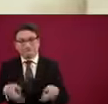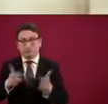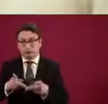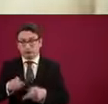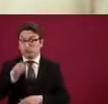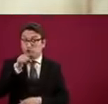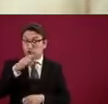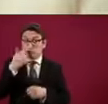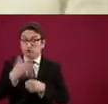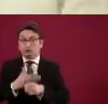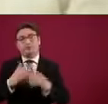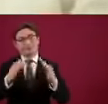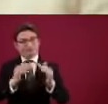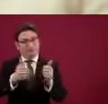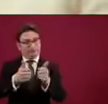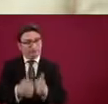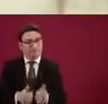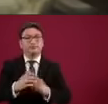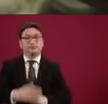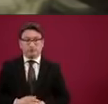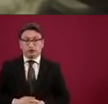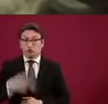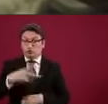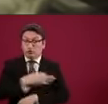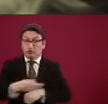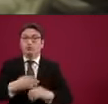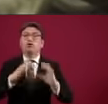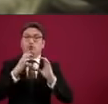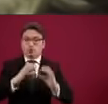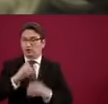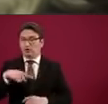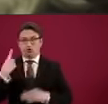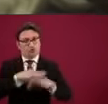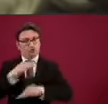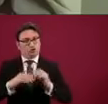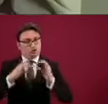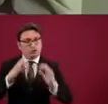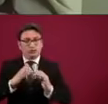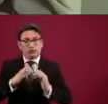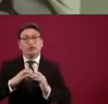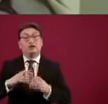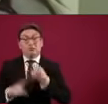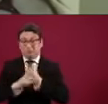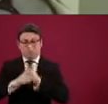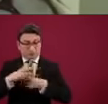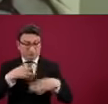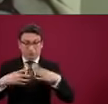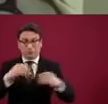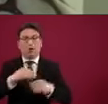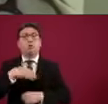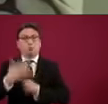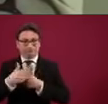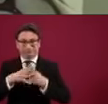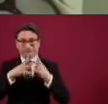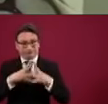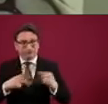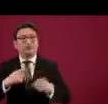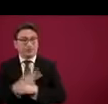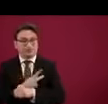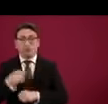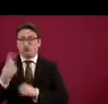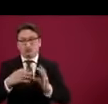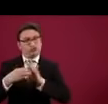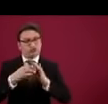Vender el pollo, a ti te toca quedarte en casa, cuidar a tu familia y cuidarnos todos. Pronto vamos a pasar esta pandemia, pero si todos